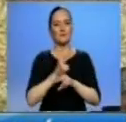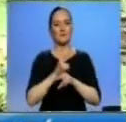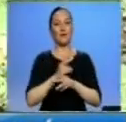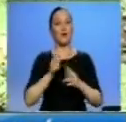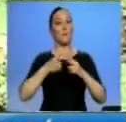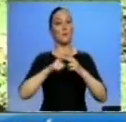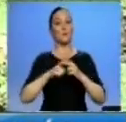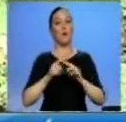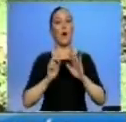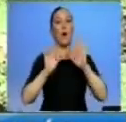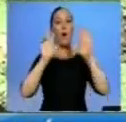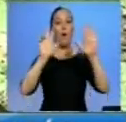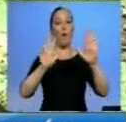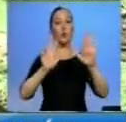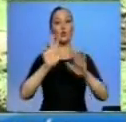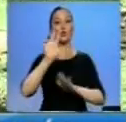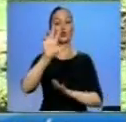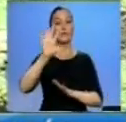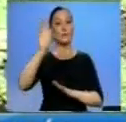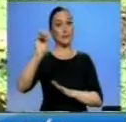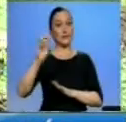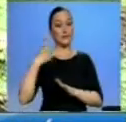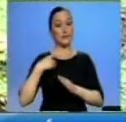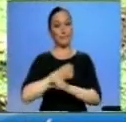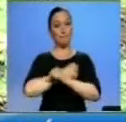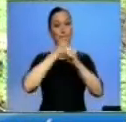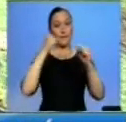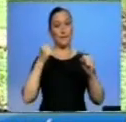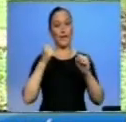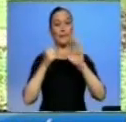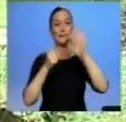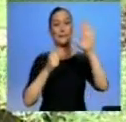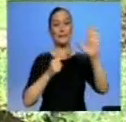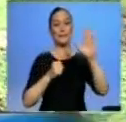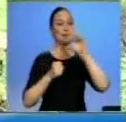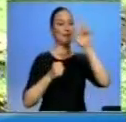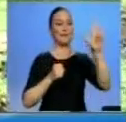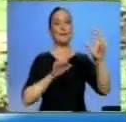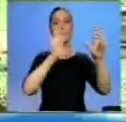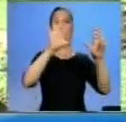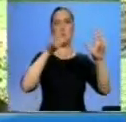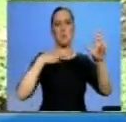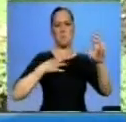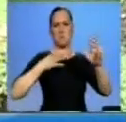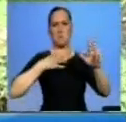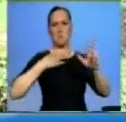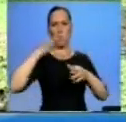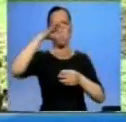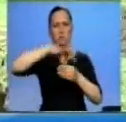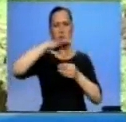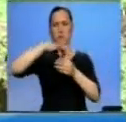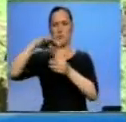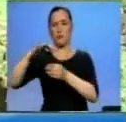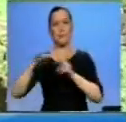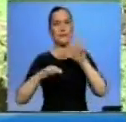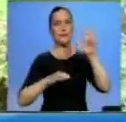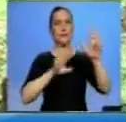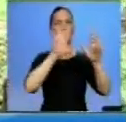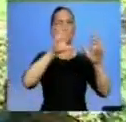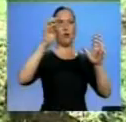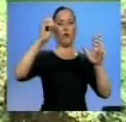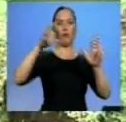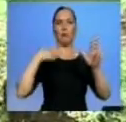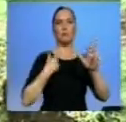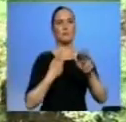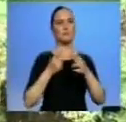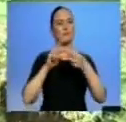mañana. Más de 35.000 voluntarios se juntarán para sembrar alrededor de 350.000 plantas en las 4